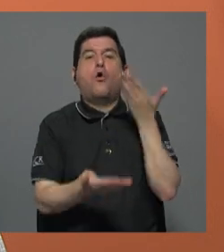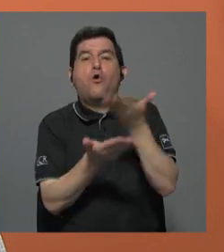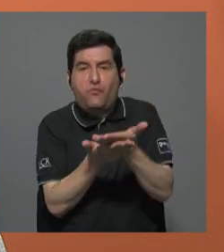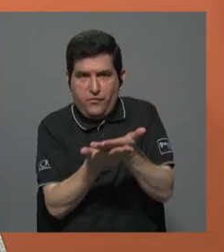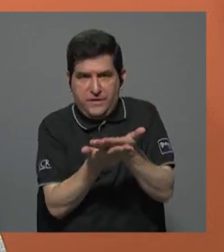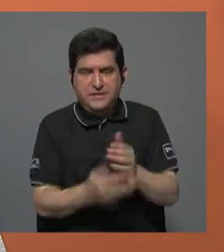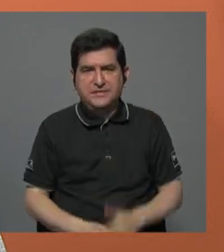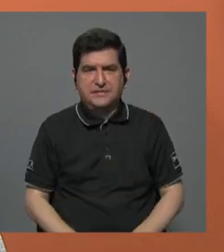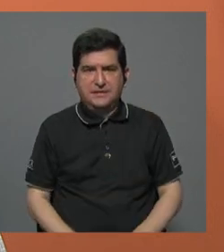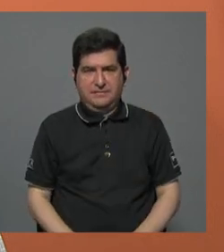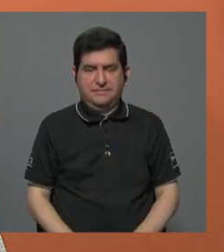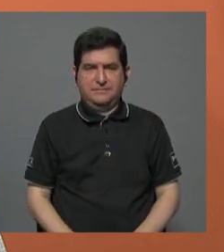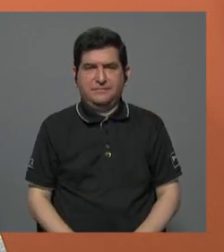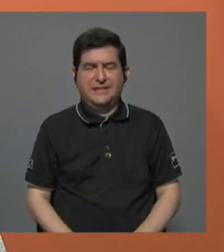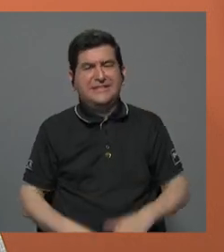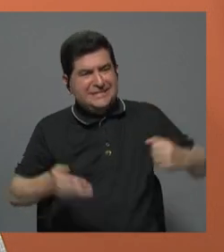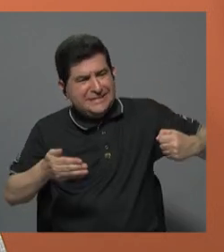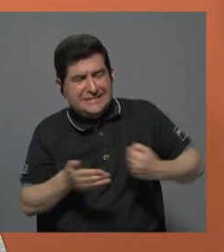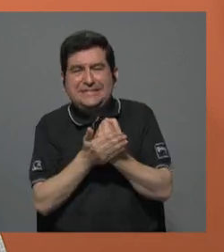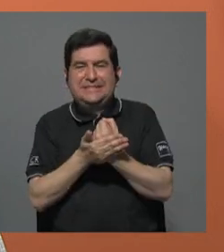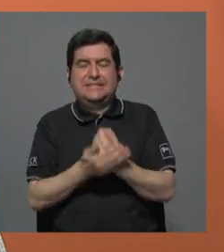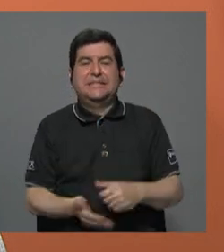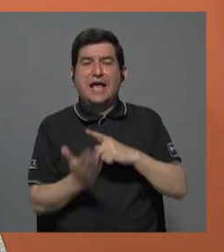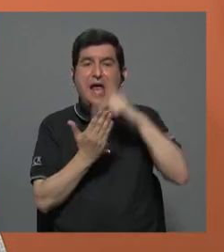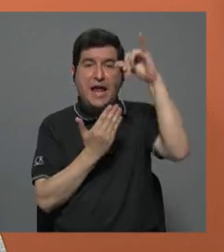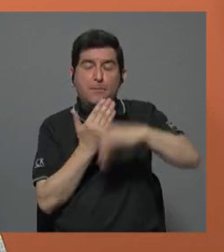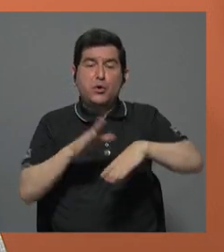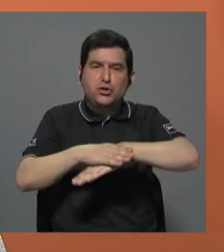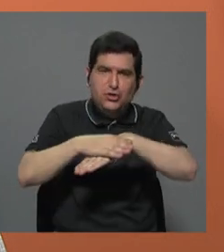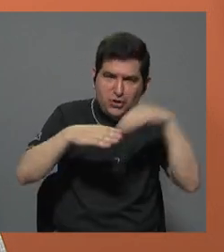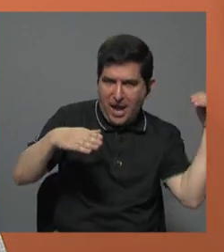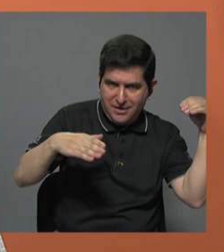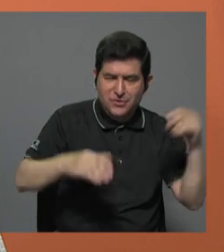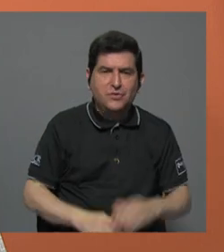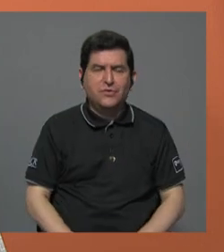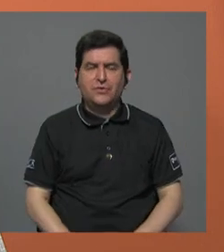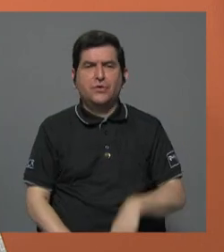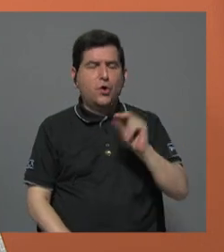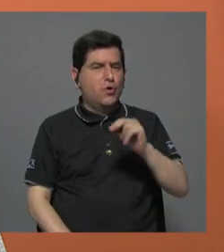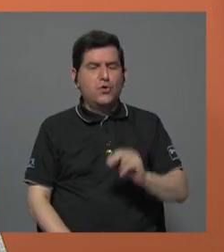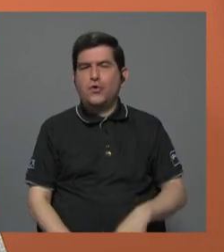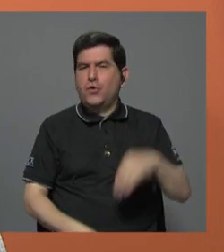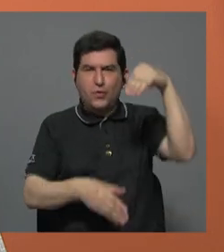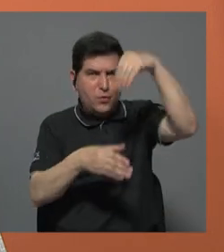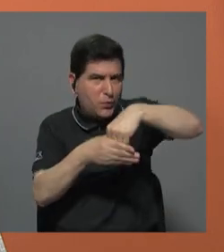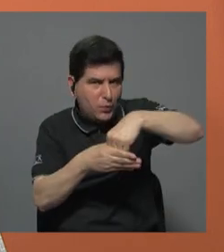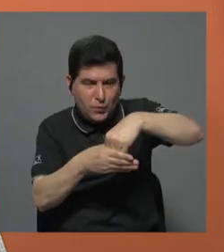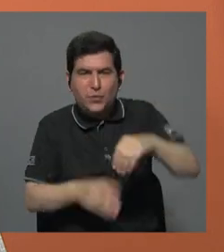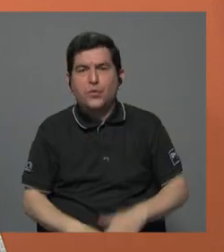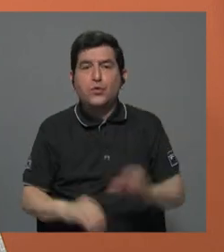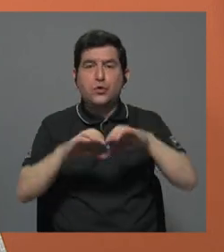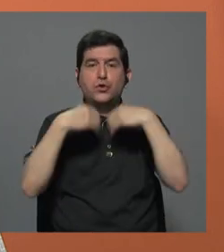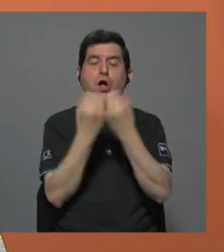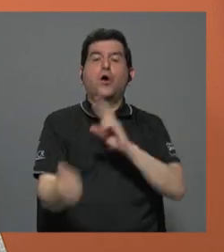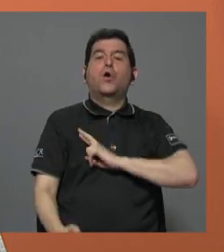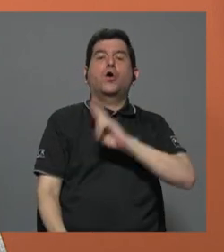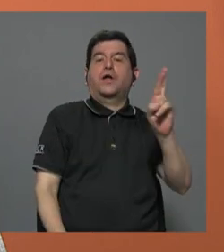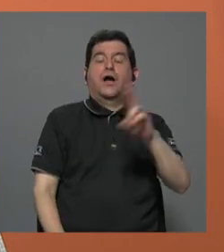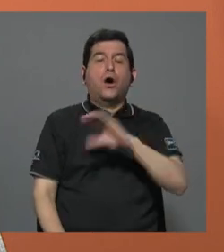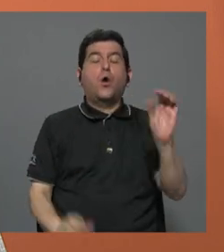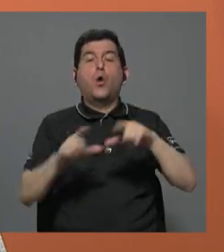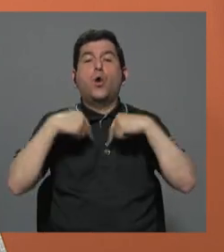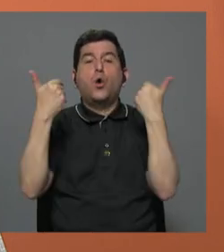sea que la den lamentablemente eso sí el proyecto excluye o no no se toca para lo que son organizaciones religiosas o